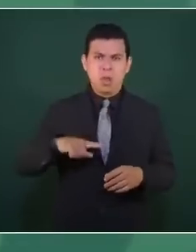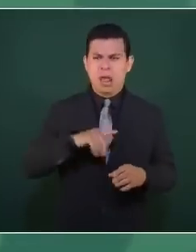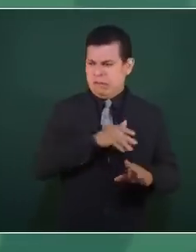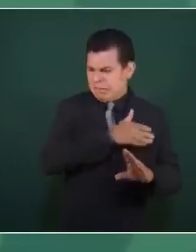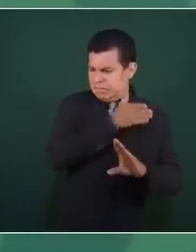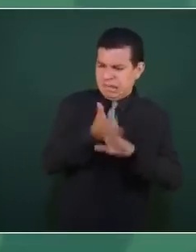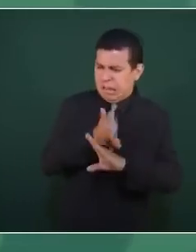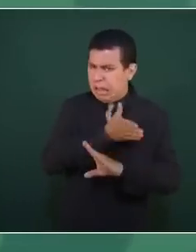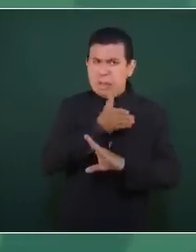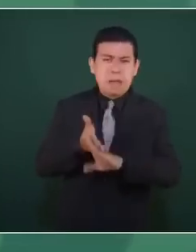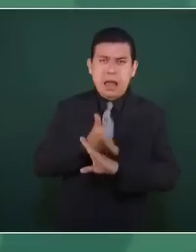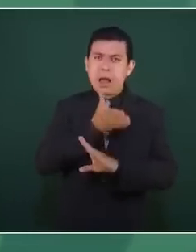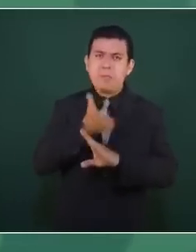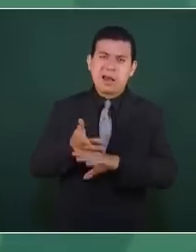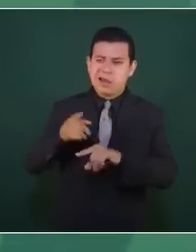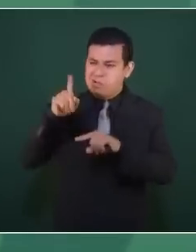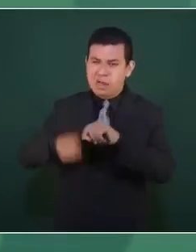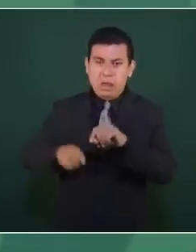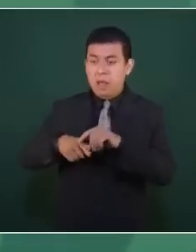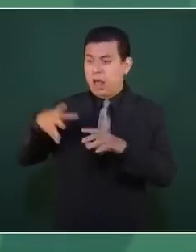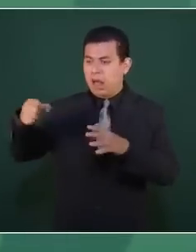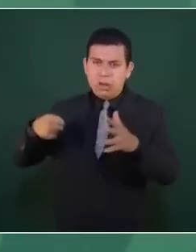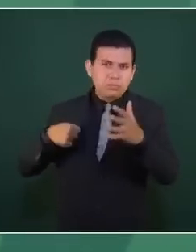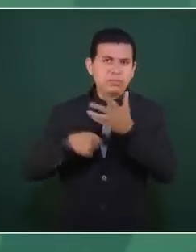a refundirlo en la cárcel,